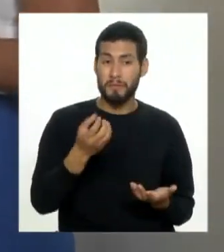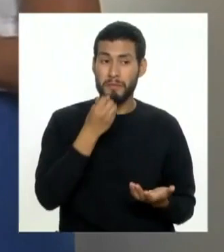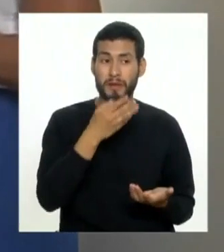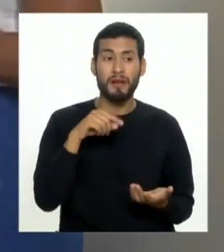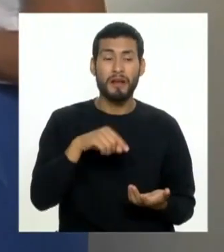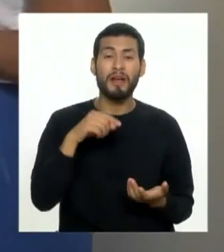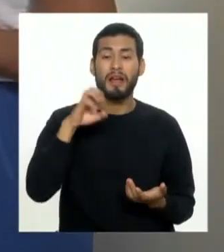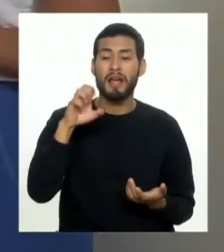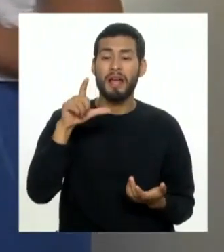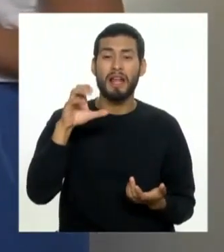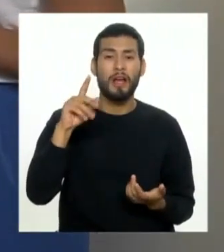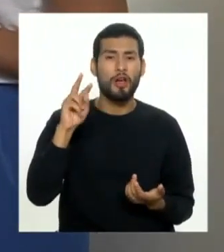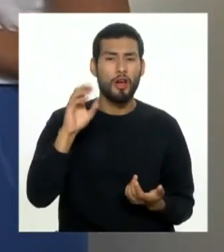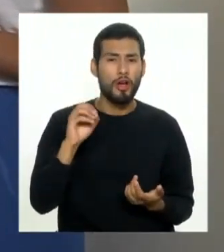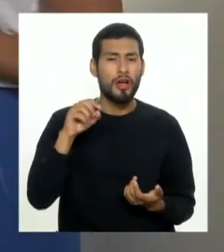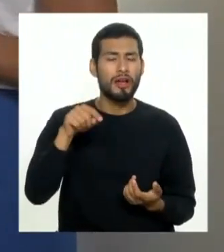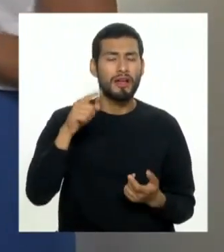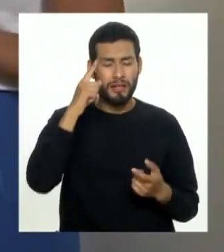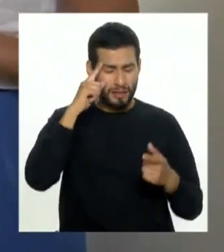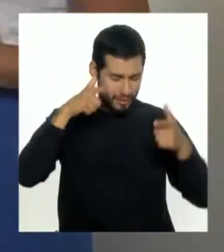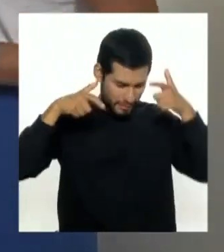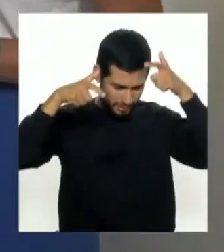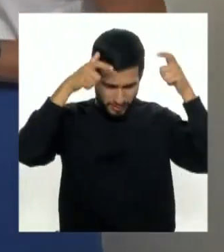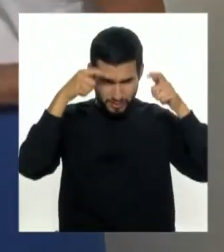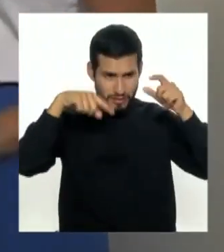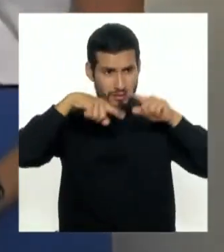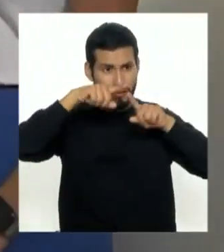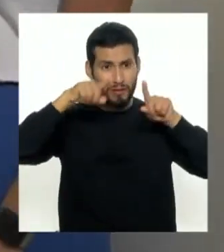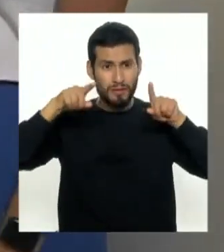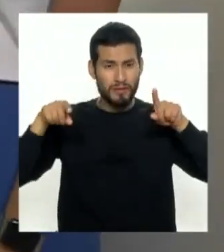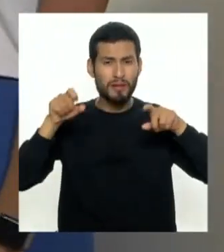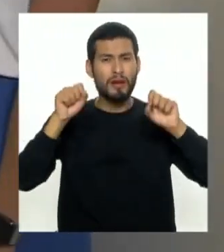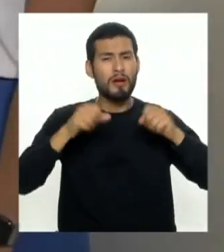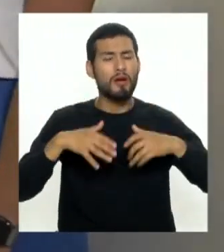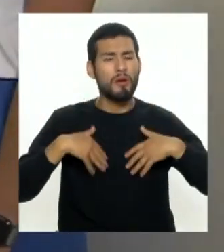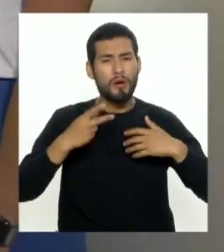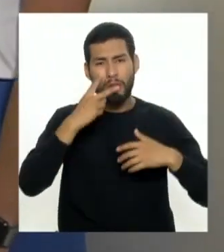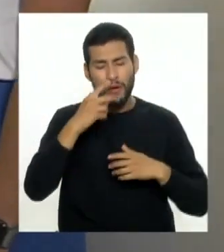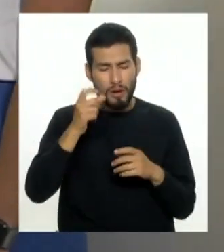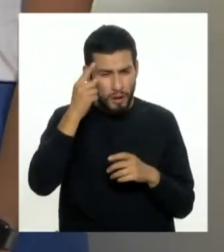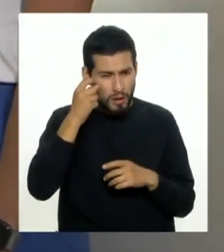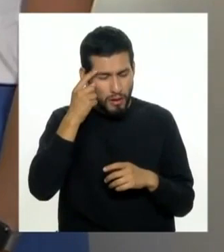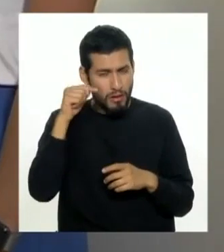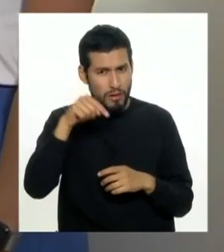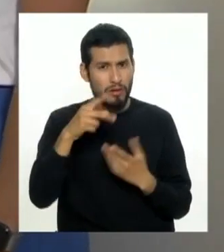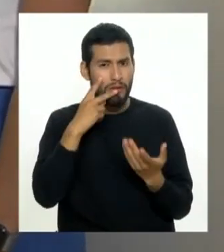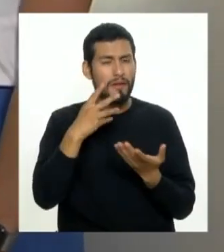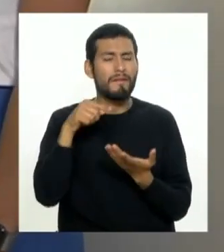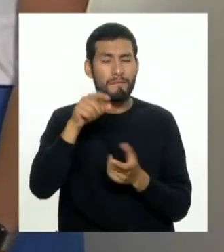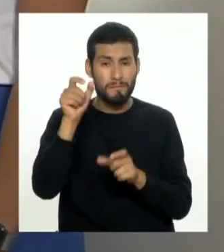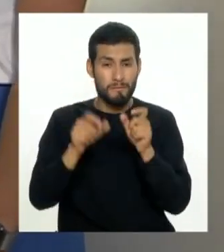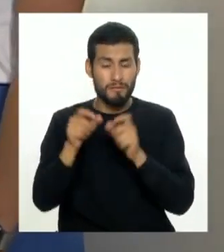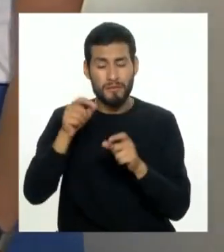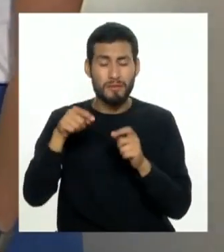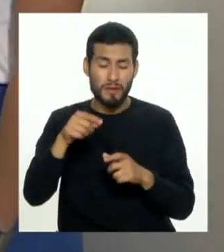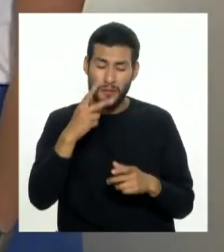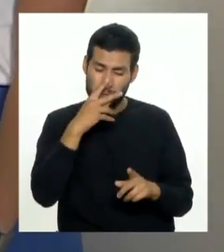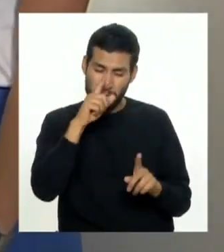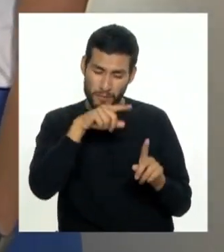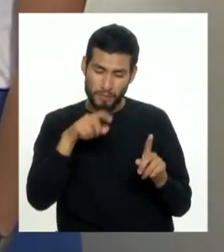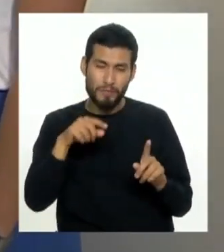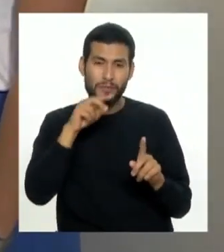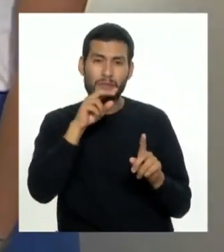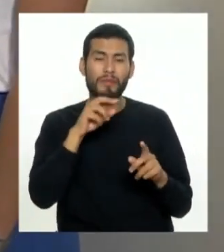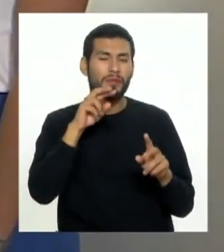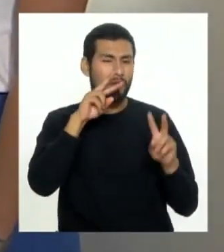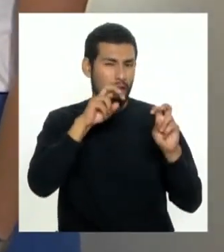el electroencefalograma es un estudio que vamos a utilizar para ampliar la sospecha diagnóstica que tenemos de un paciente diagnóstico de epilepsia.